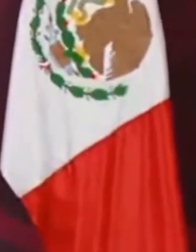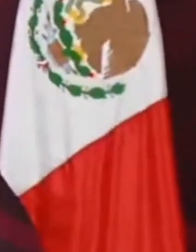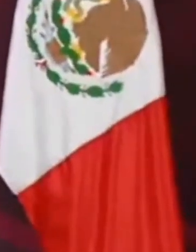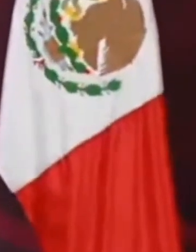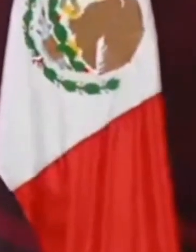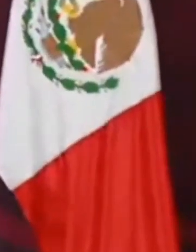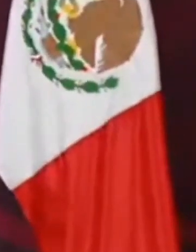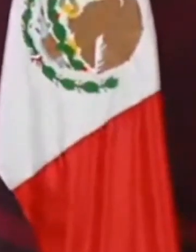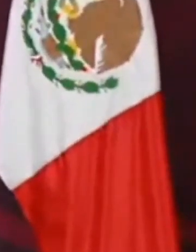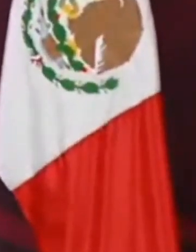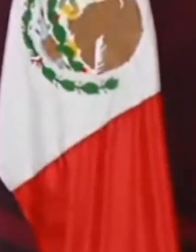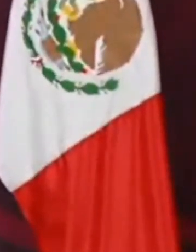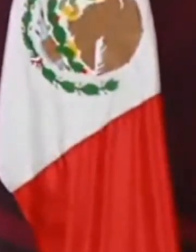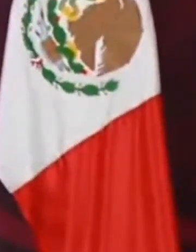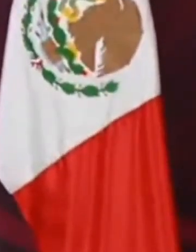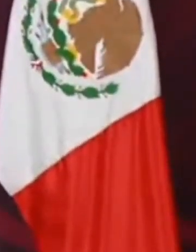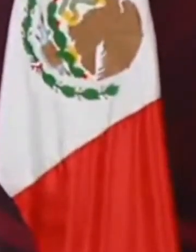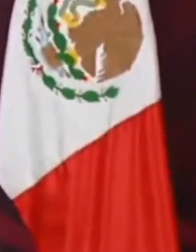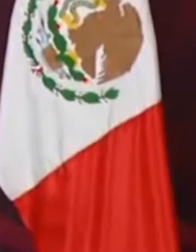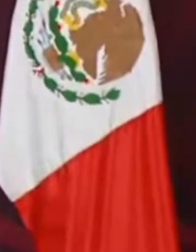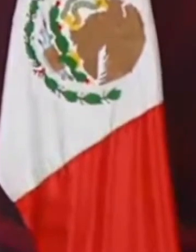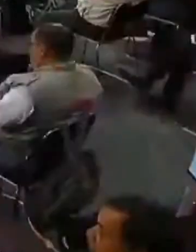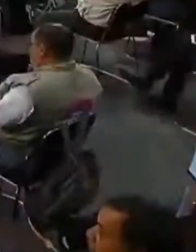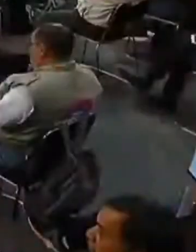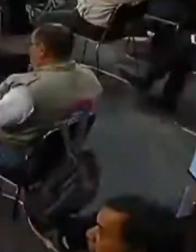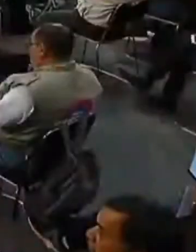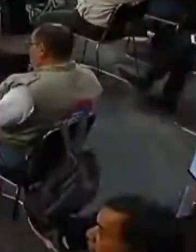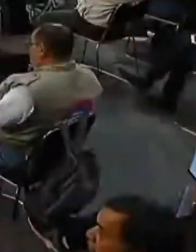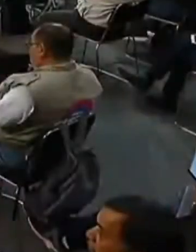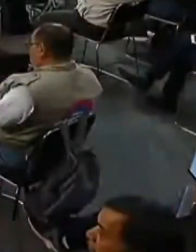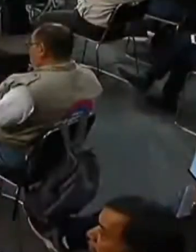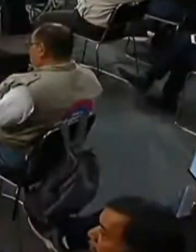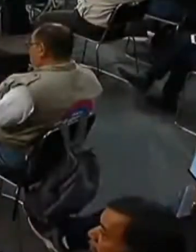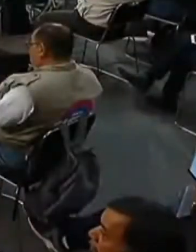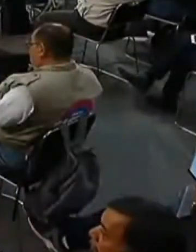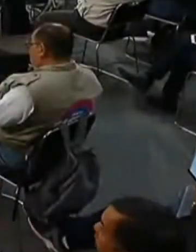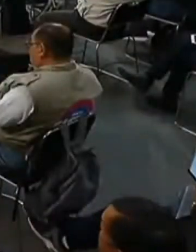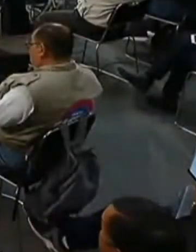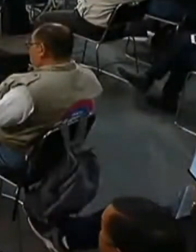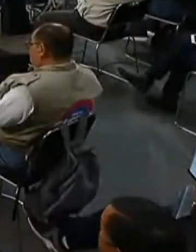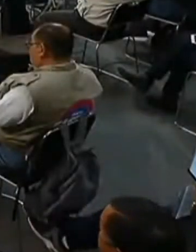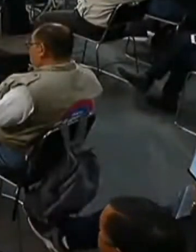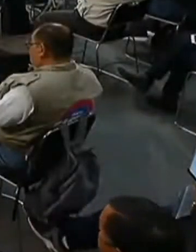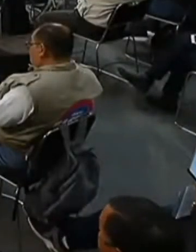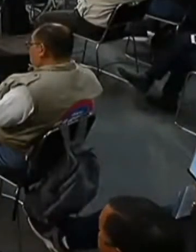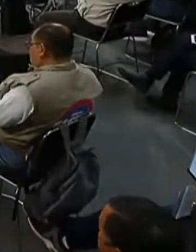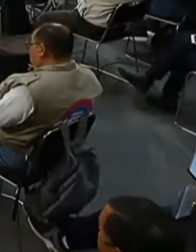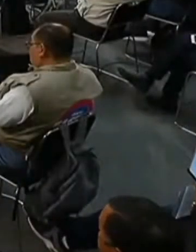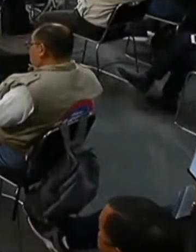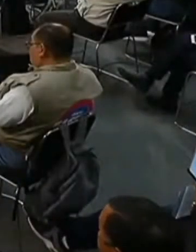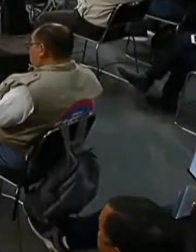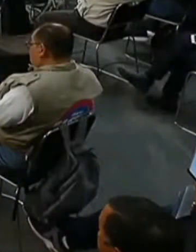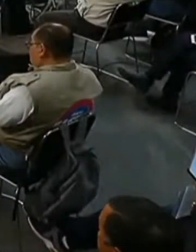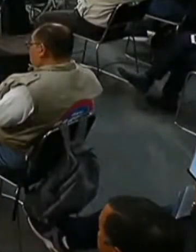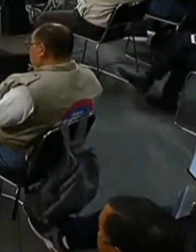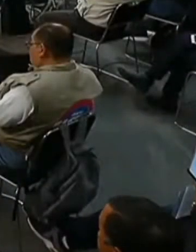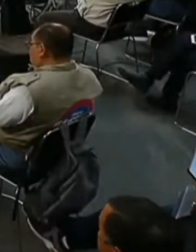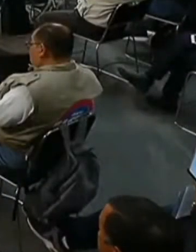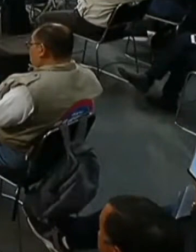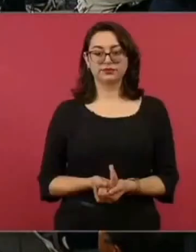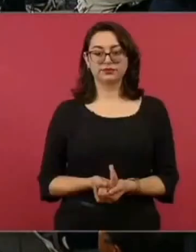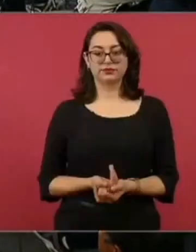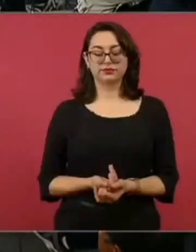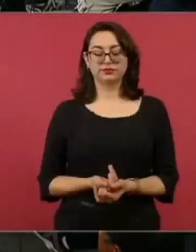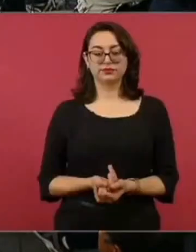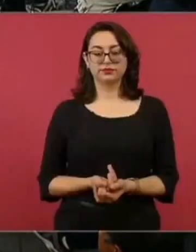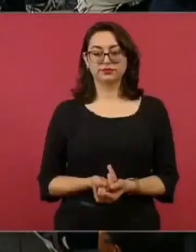sí, se amplía la casa solar, se hacen los anexos, ¿no? Y ahí va la nueva